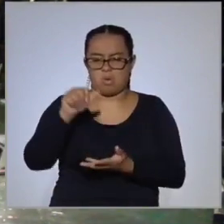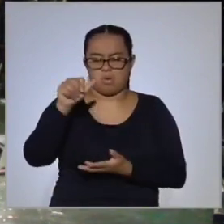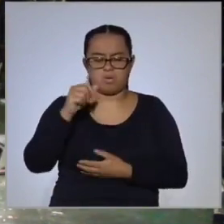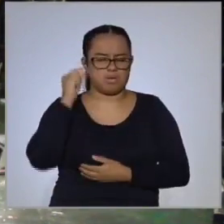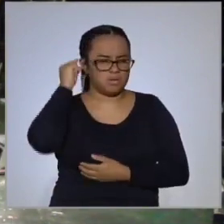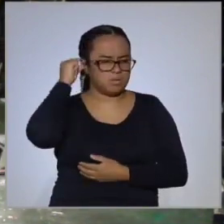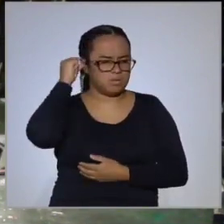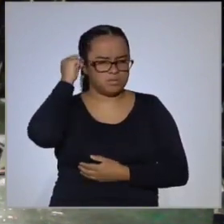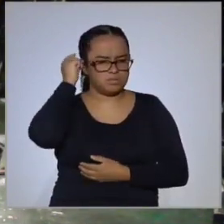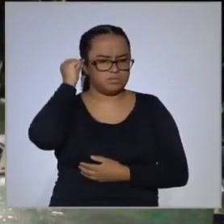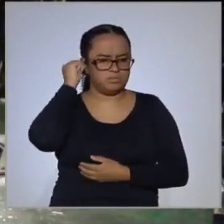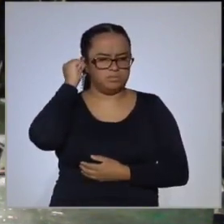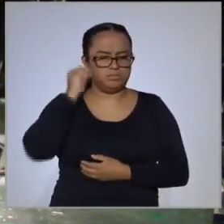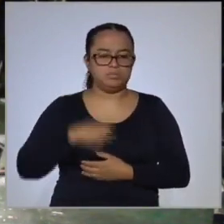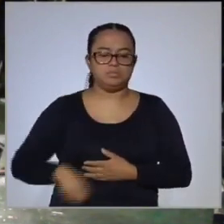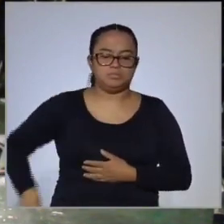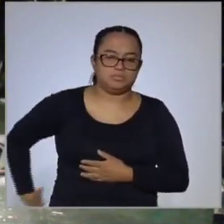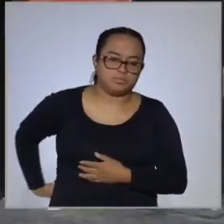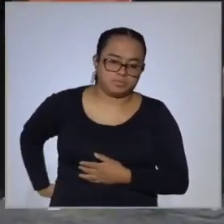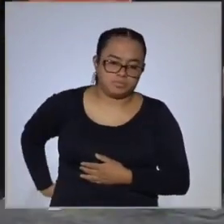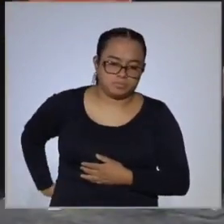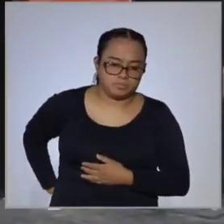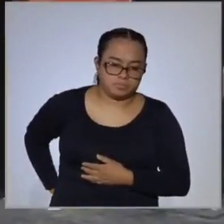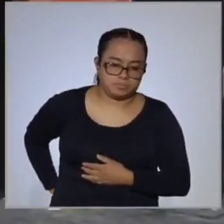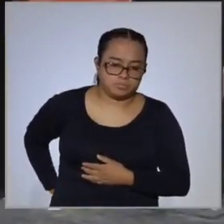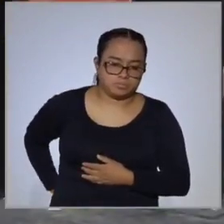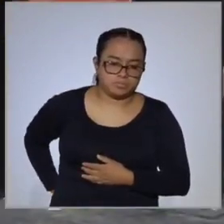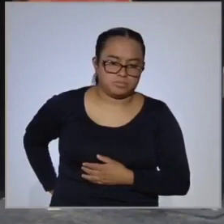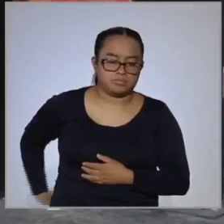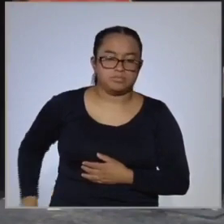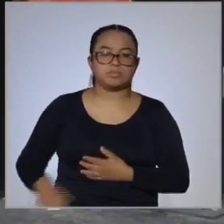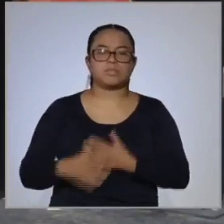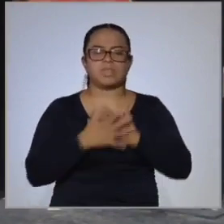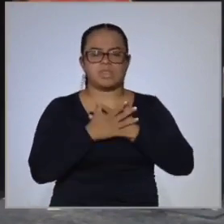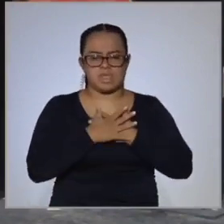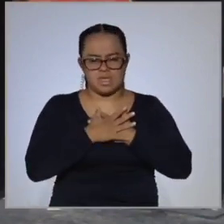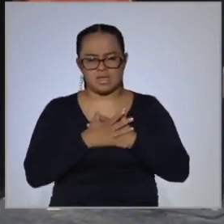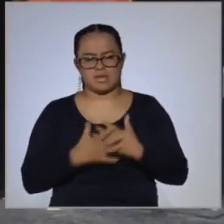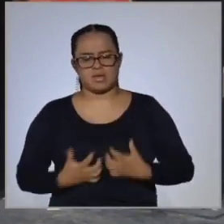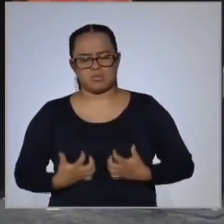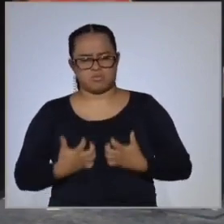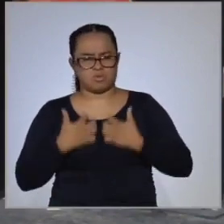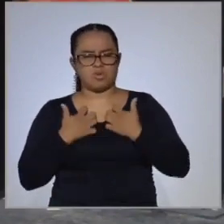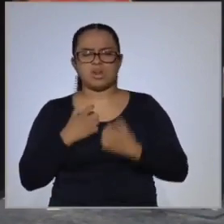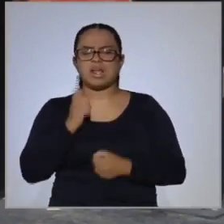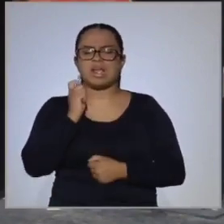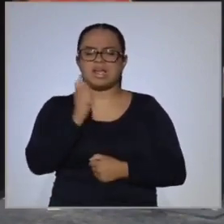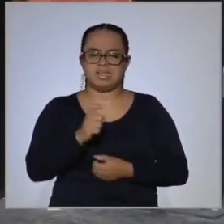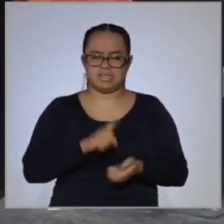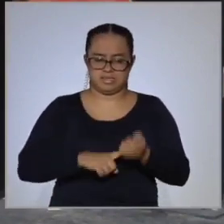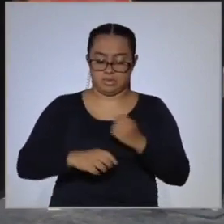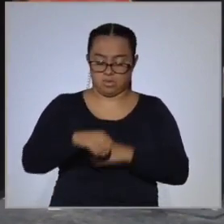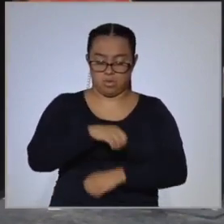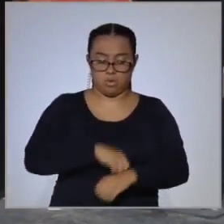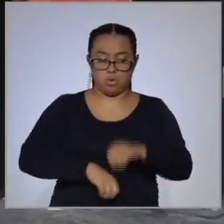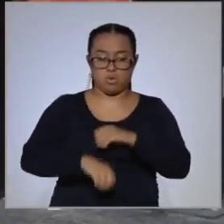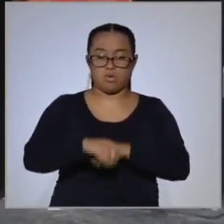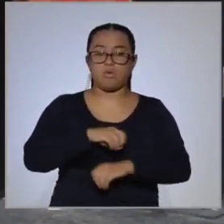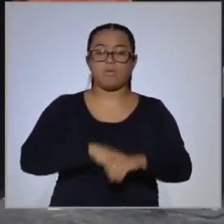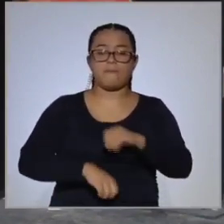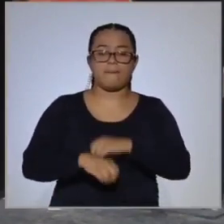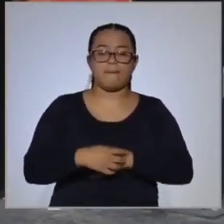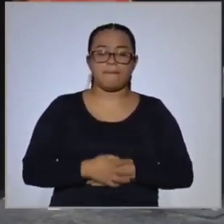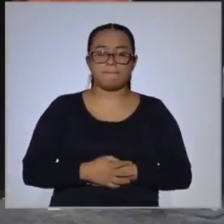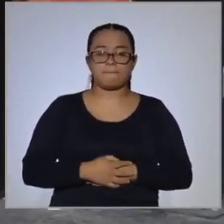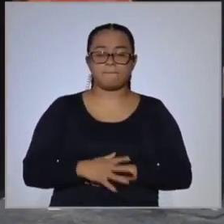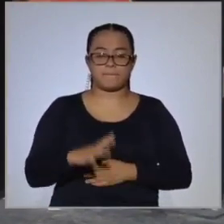¡Potrita! ¡Arte! Amor y Rabia es una obra con